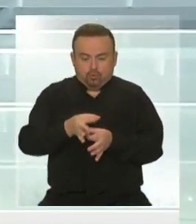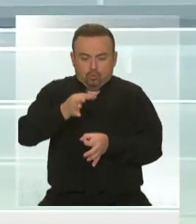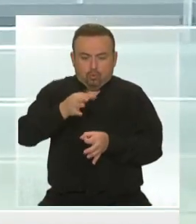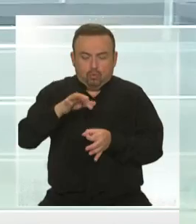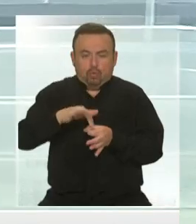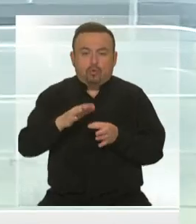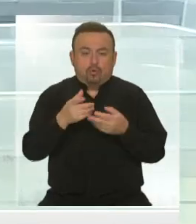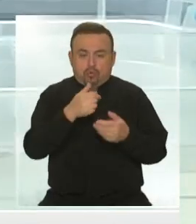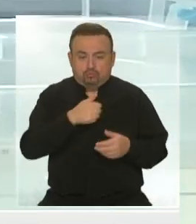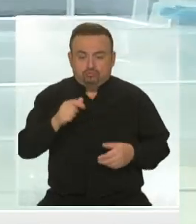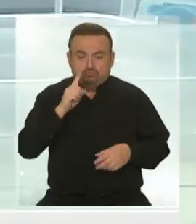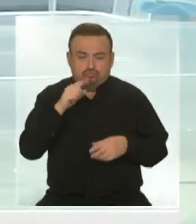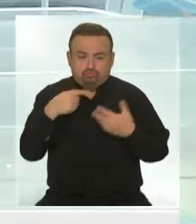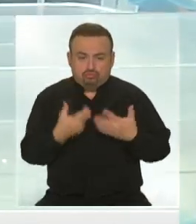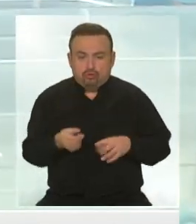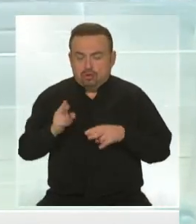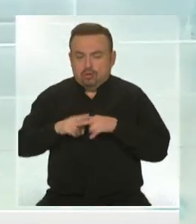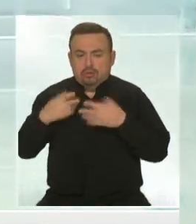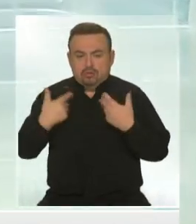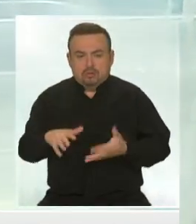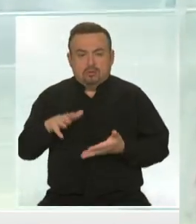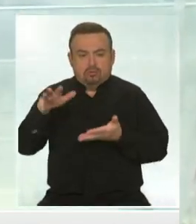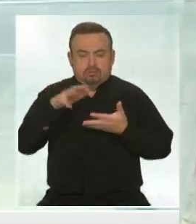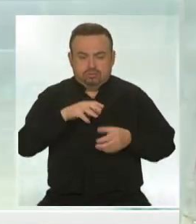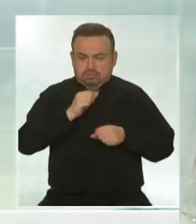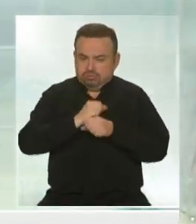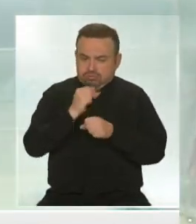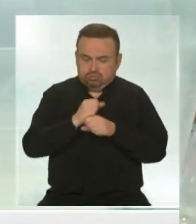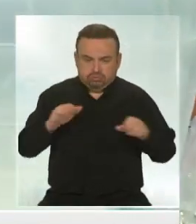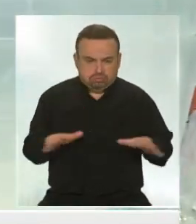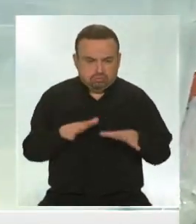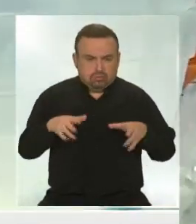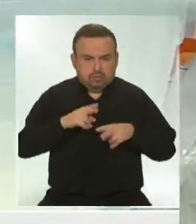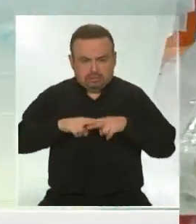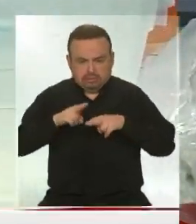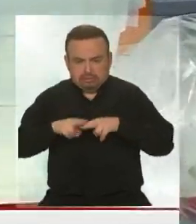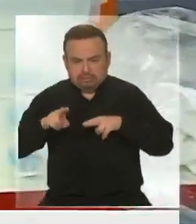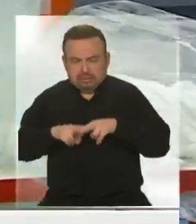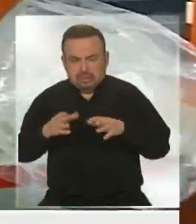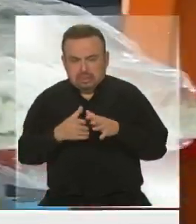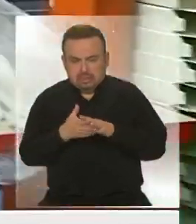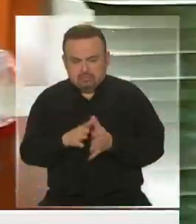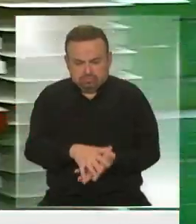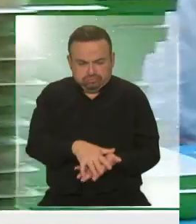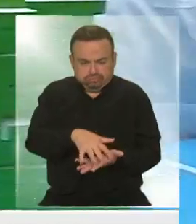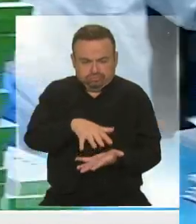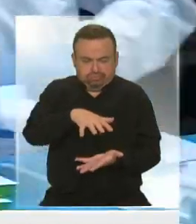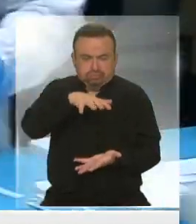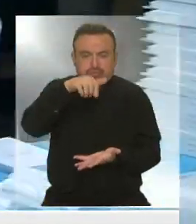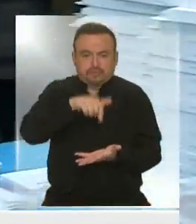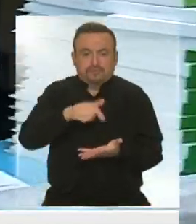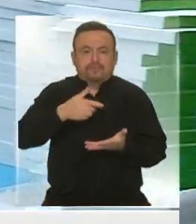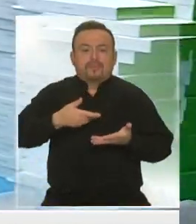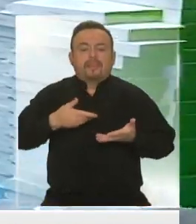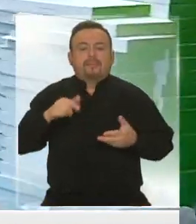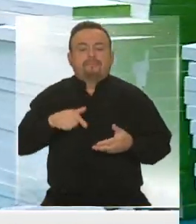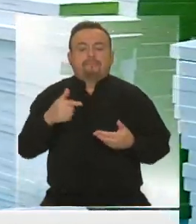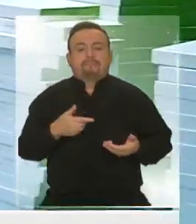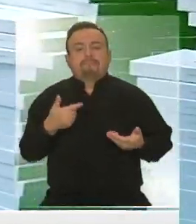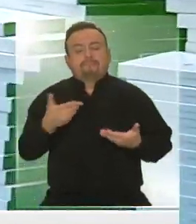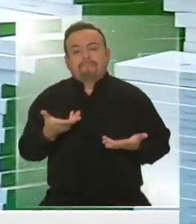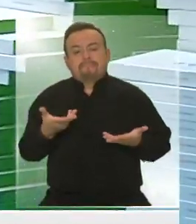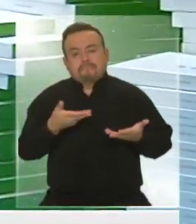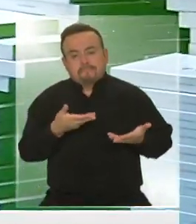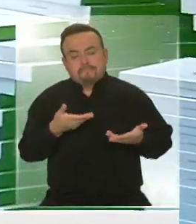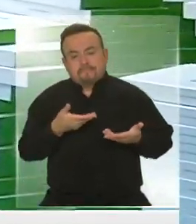nosotros tenemos todo un equipo de adquisiciones que está trabajando fuertemente en que podamos adelantar las importaciones para